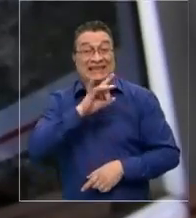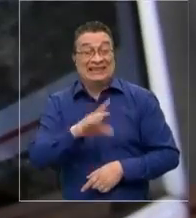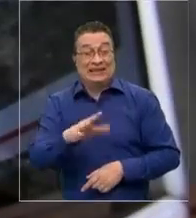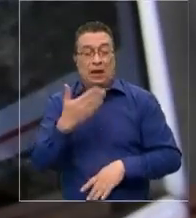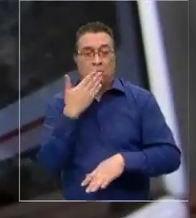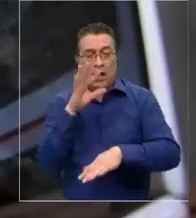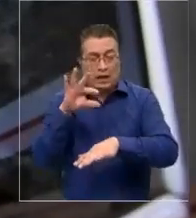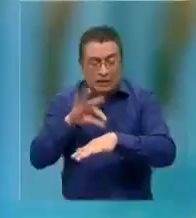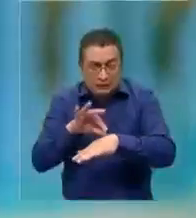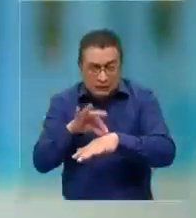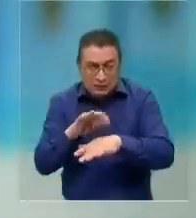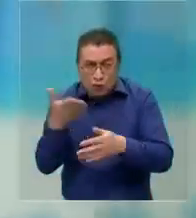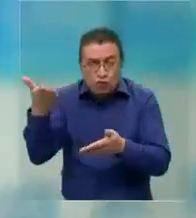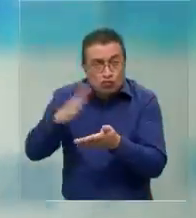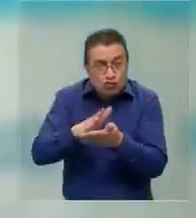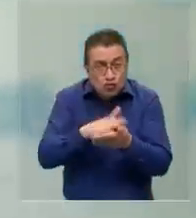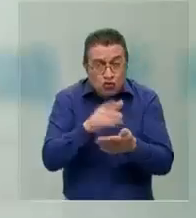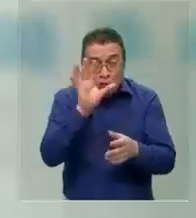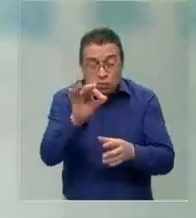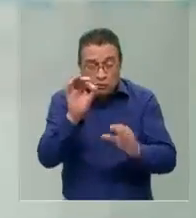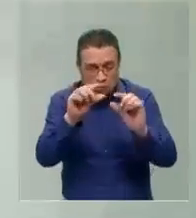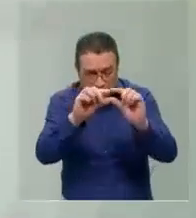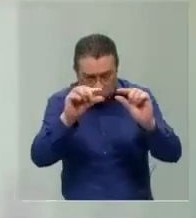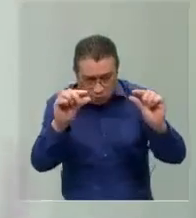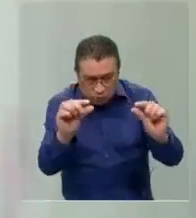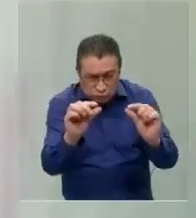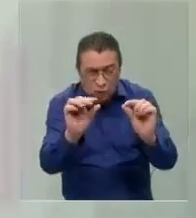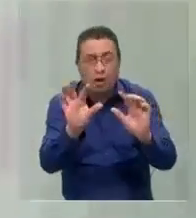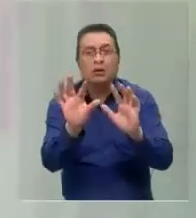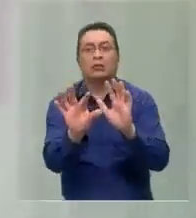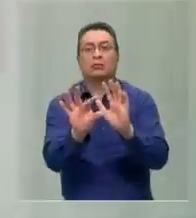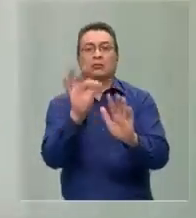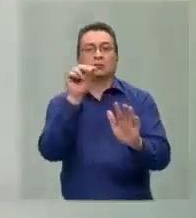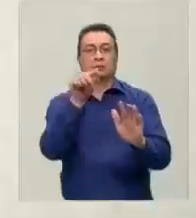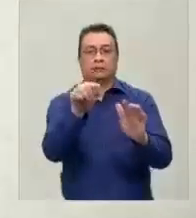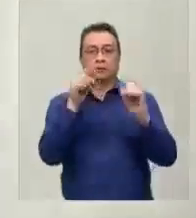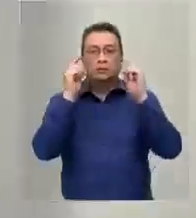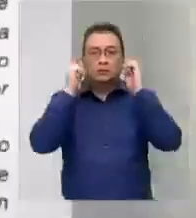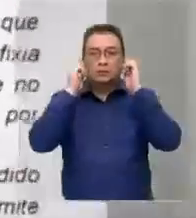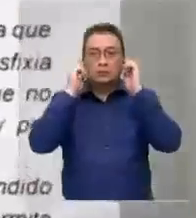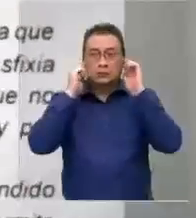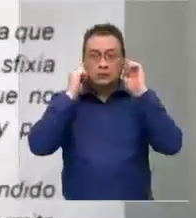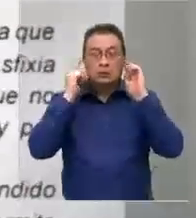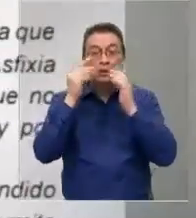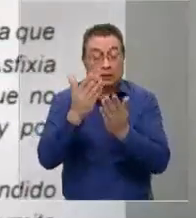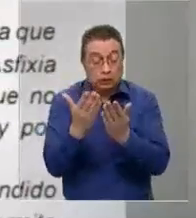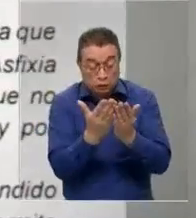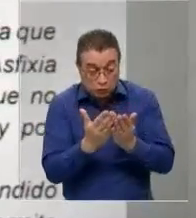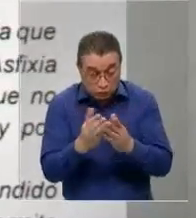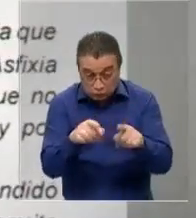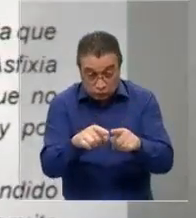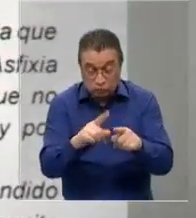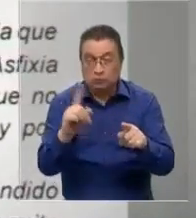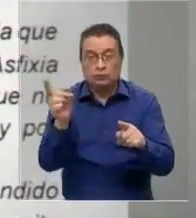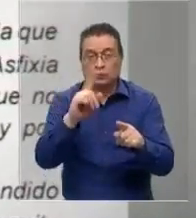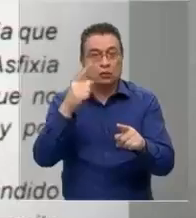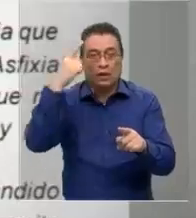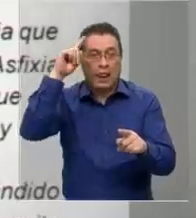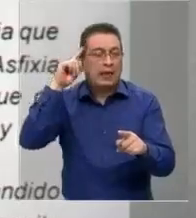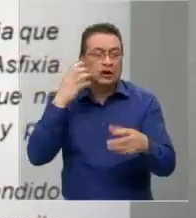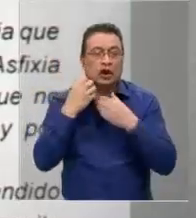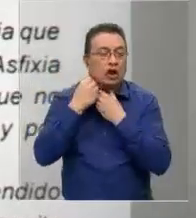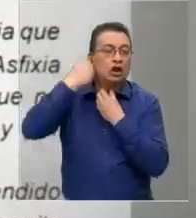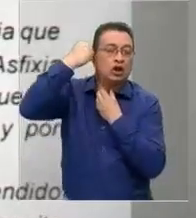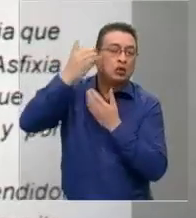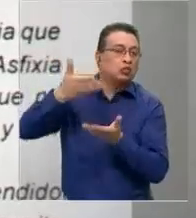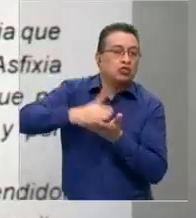estudio histopatológico cuyo resultado lo llevó a esta conclusión. El estudio demostró que no existían lesiones vitales,